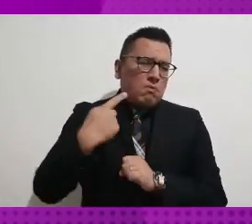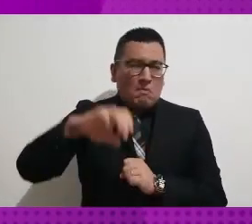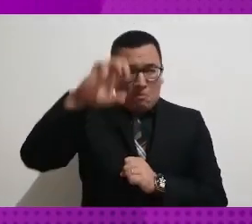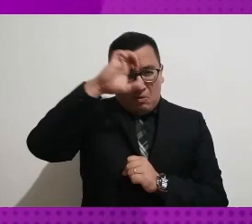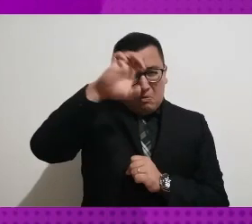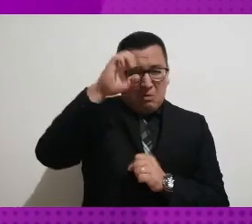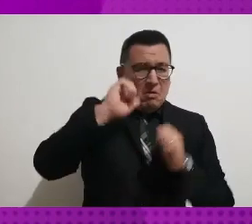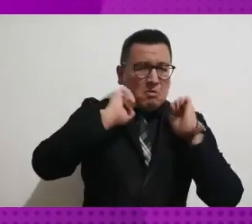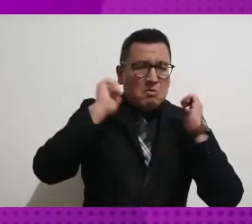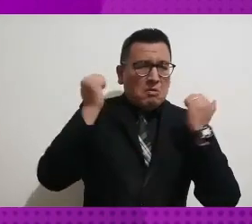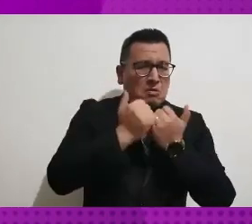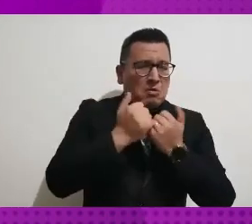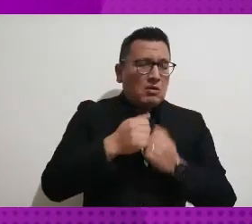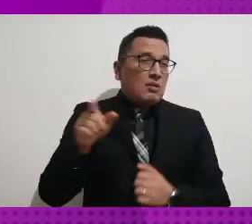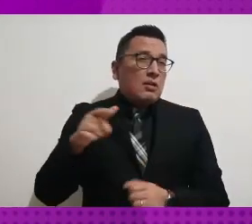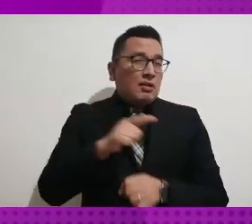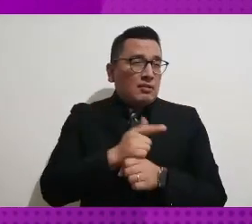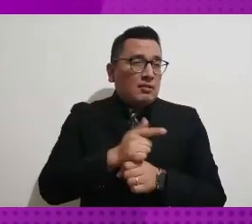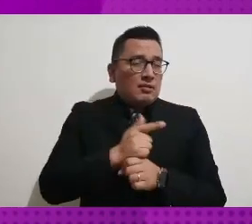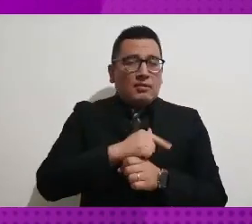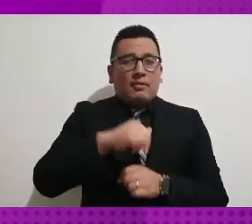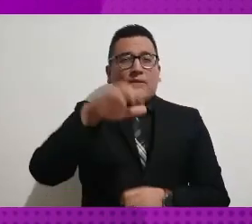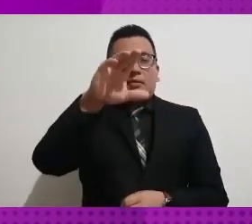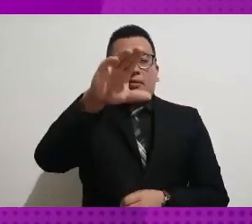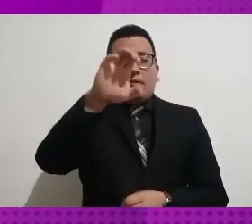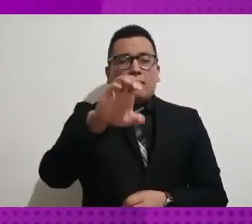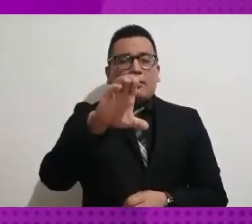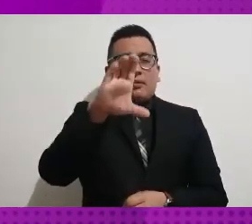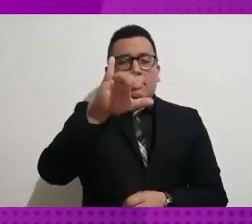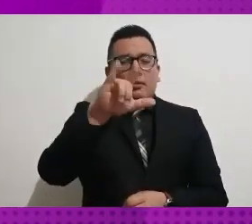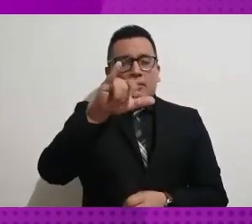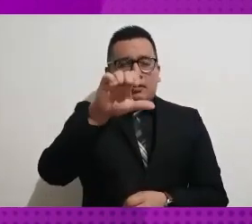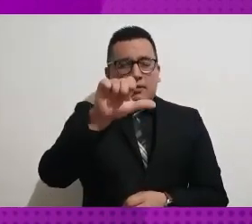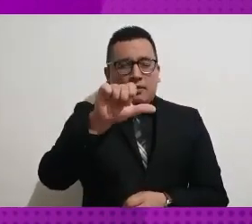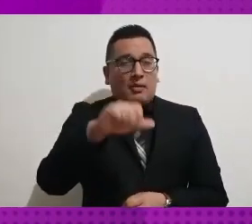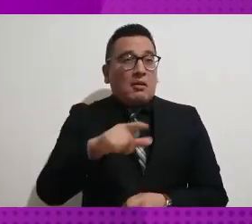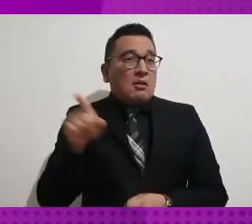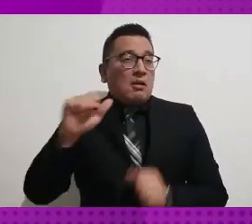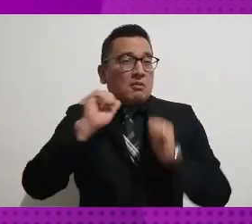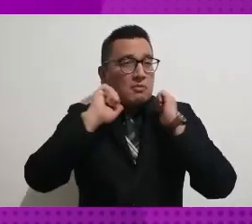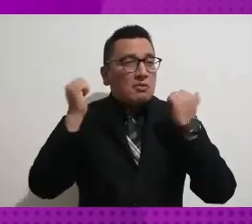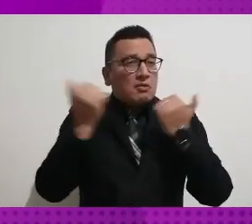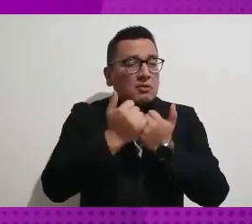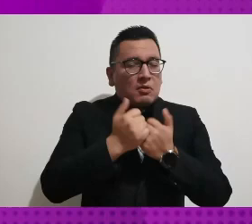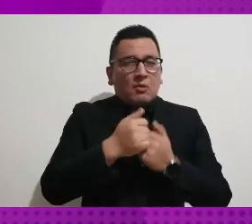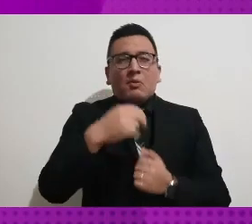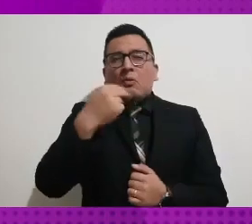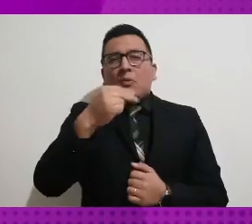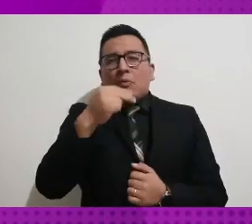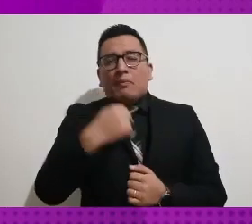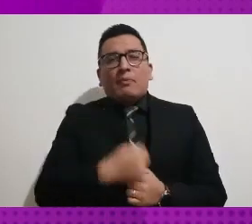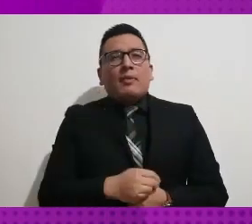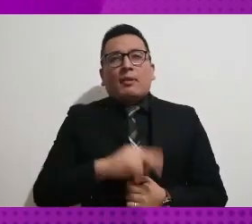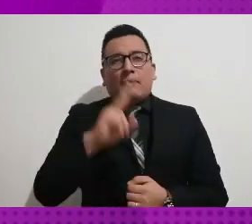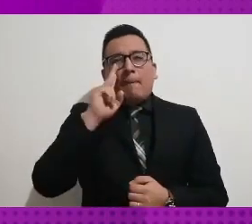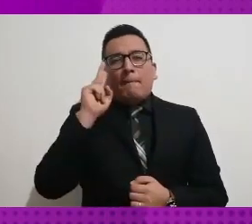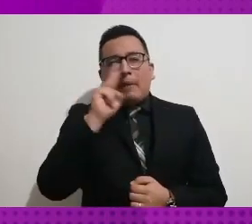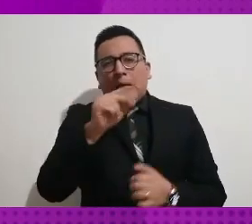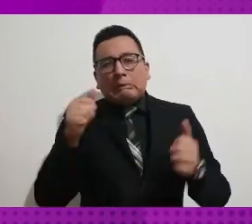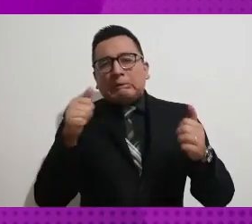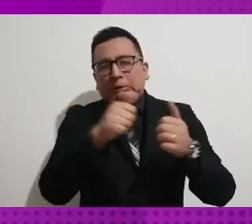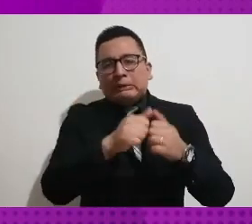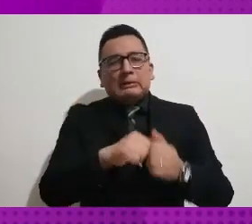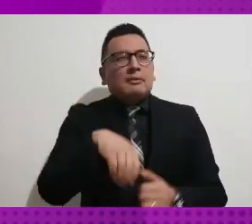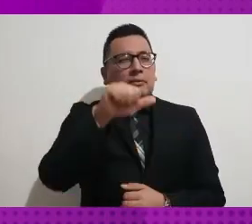civil, la licenciada Cecilia del Carmen Cardiel Escamilla, de la asociación Ver Contigo AC, quien nos hablará